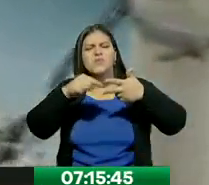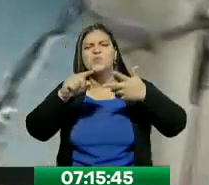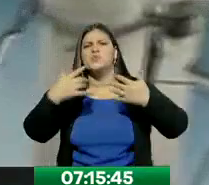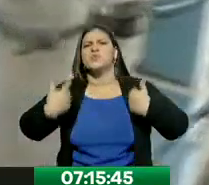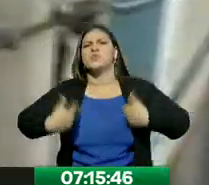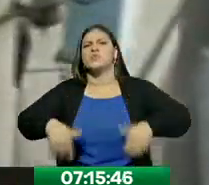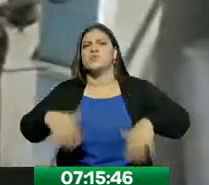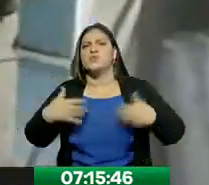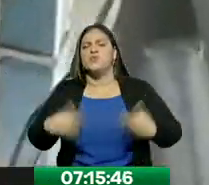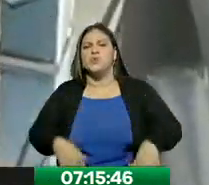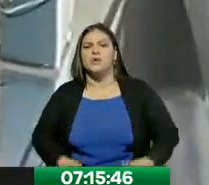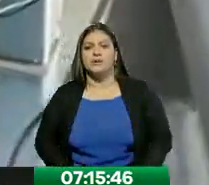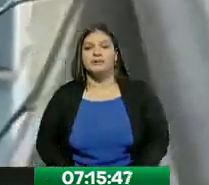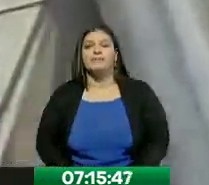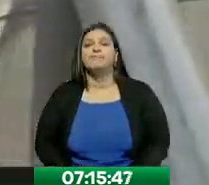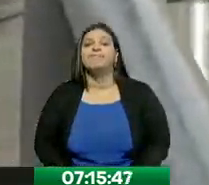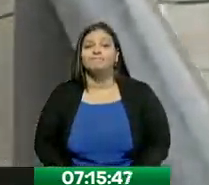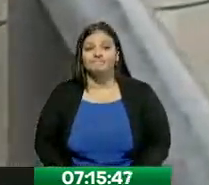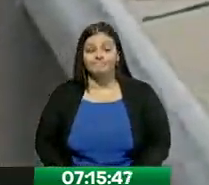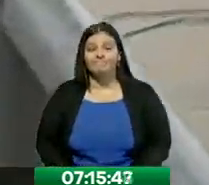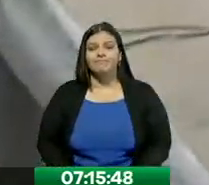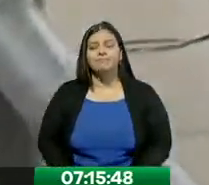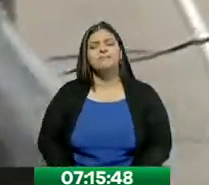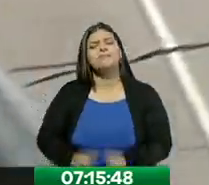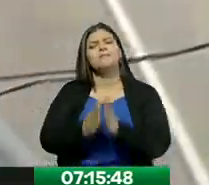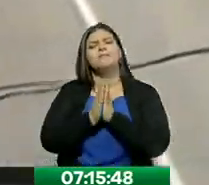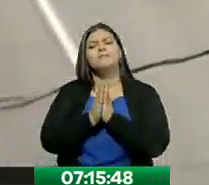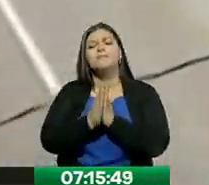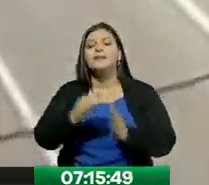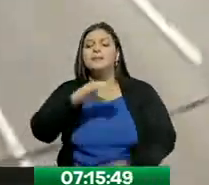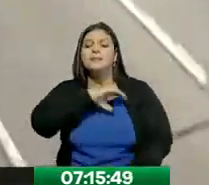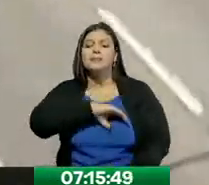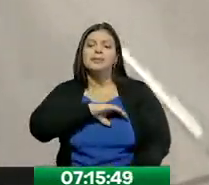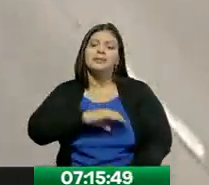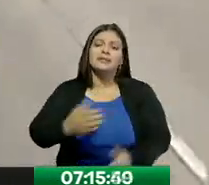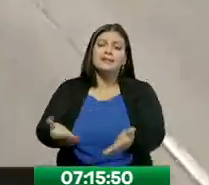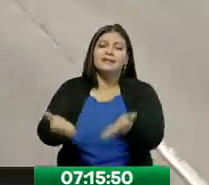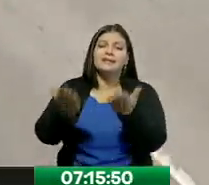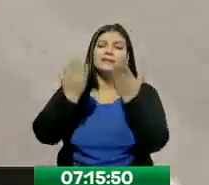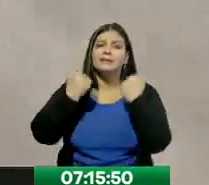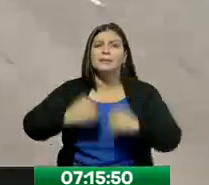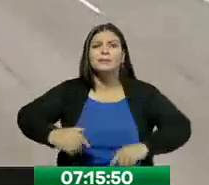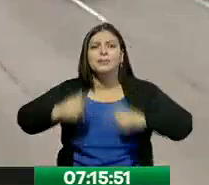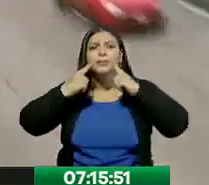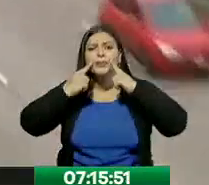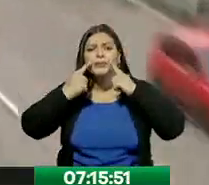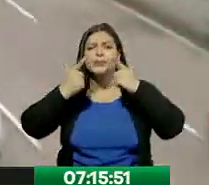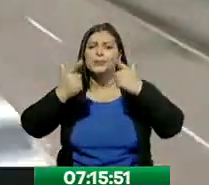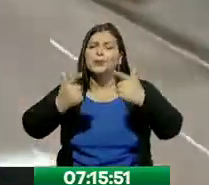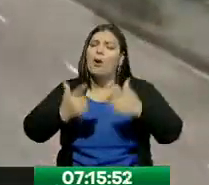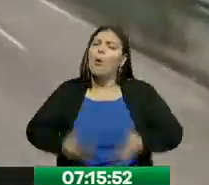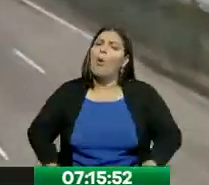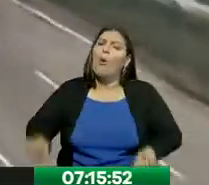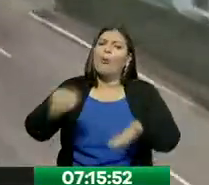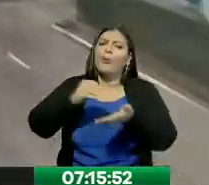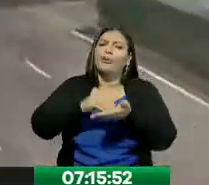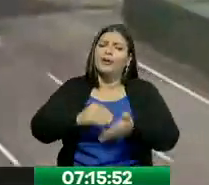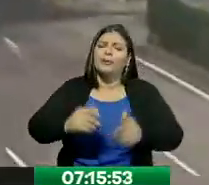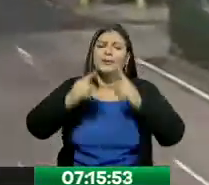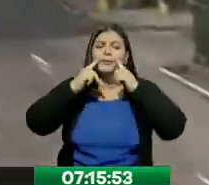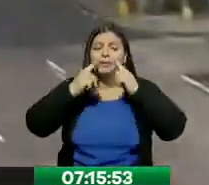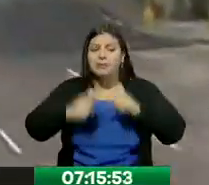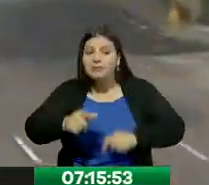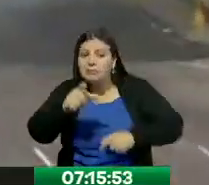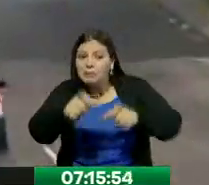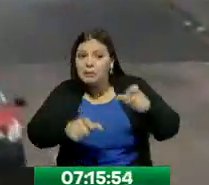sector, motivo por el cual hacen un llamado a la Policía Nacional a que se acerque de nuevo a este sitio, desaloje a